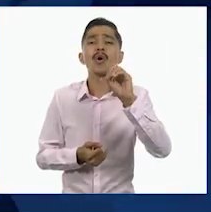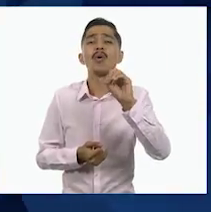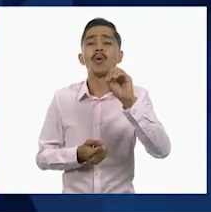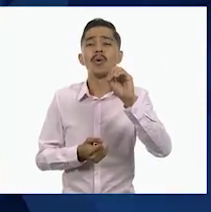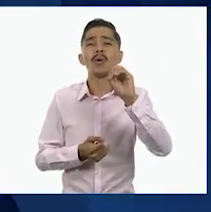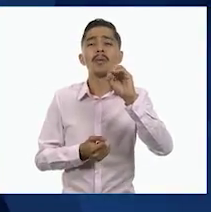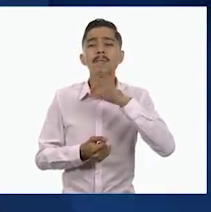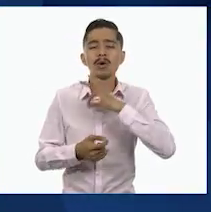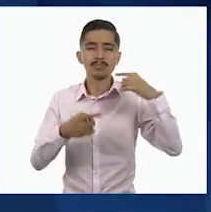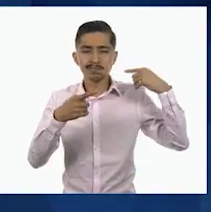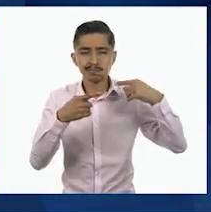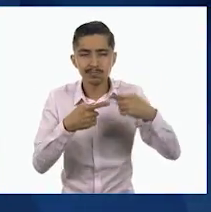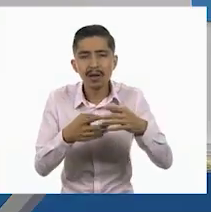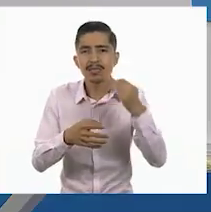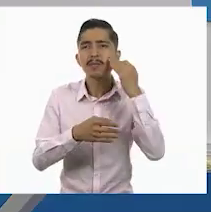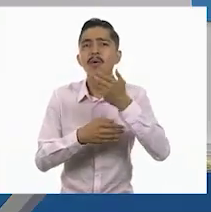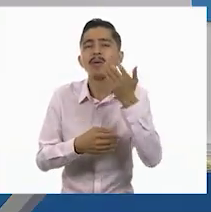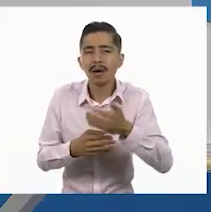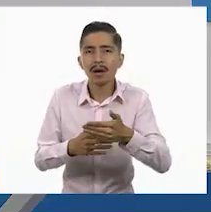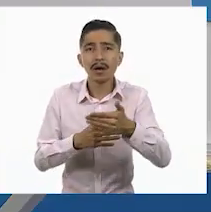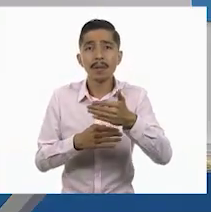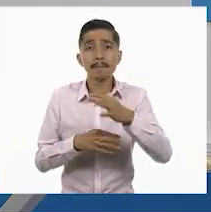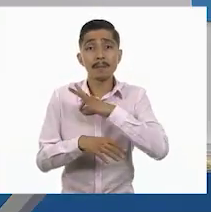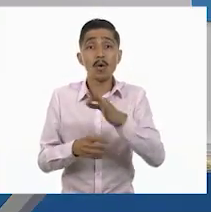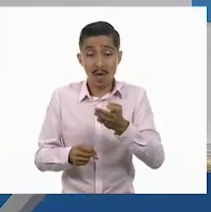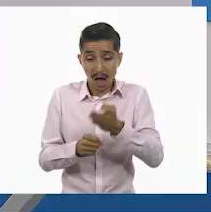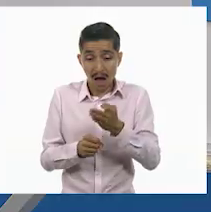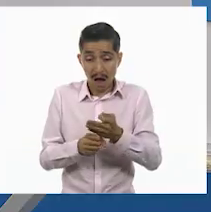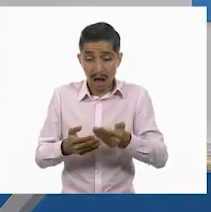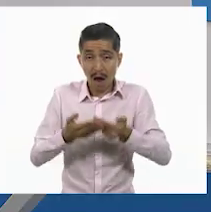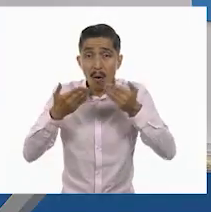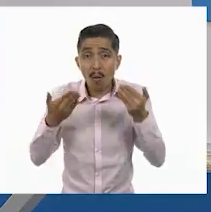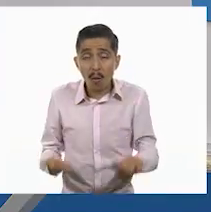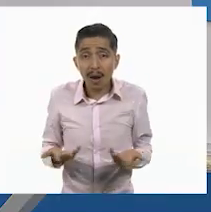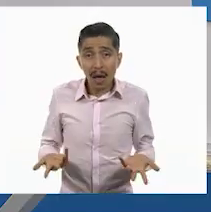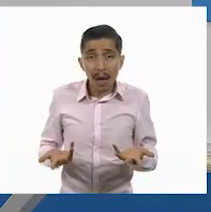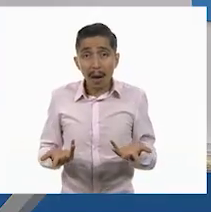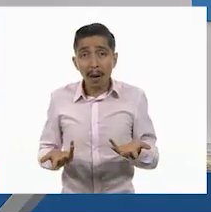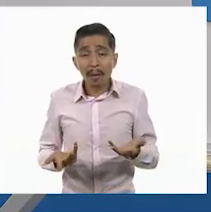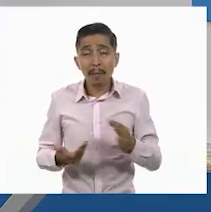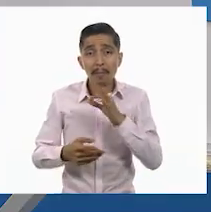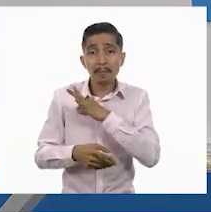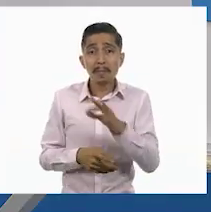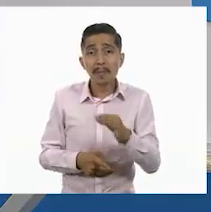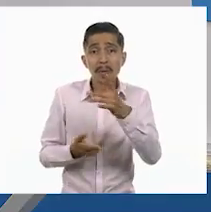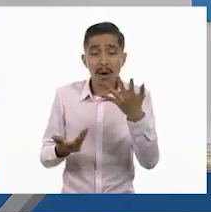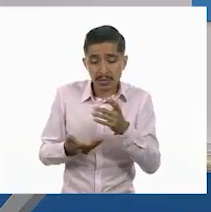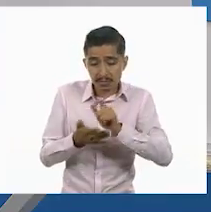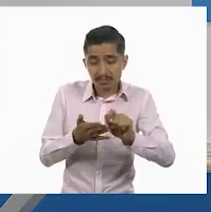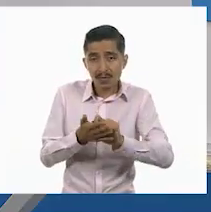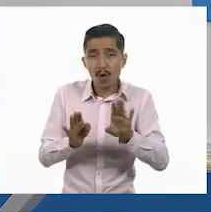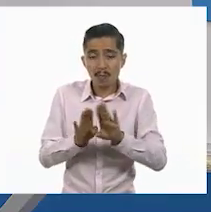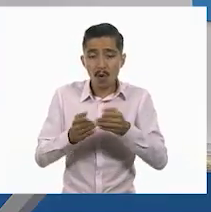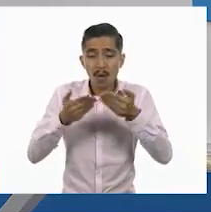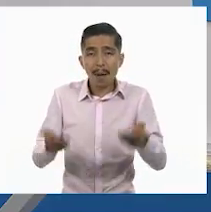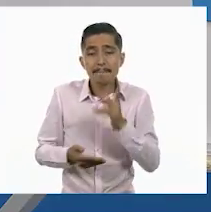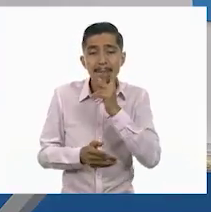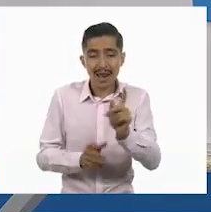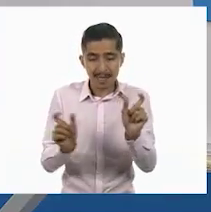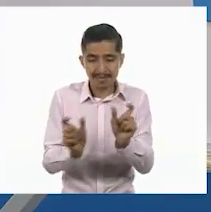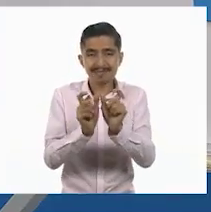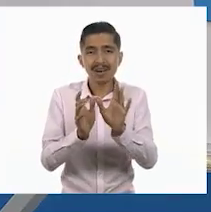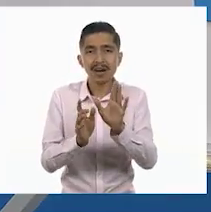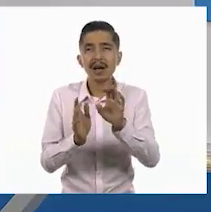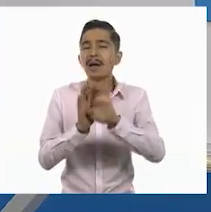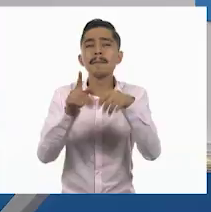vive, podemos también utilizar el presente. Porque nos estamos refiriendo, quizá en este momento, mi compañero acude